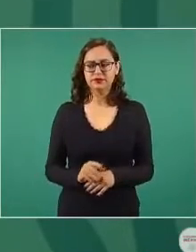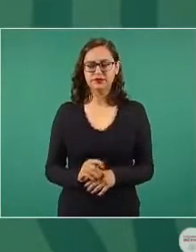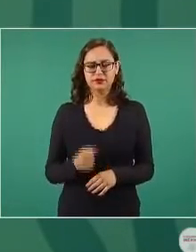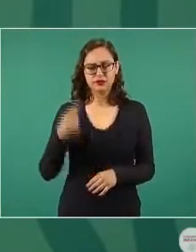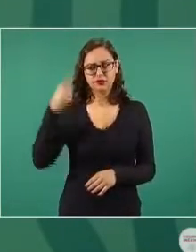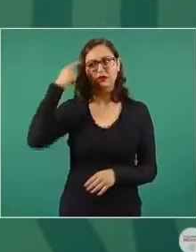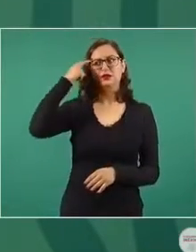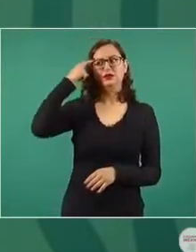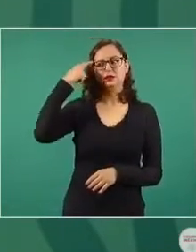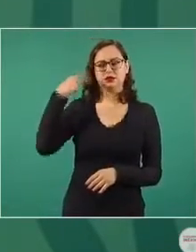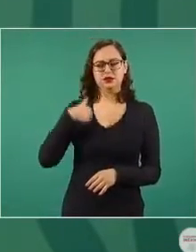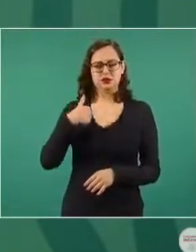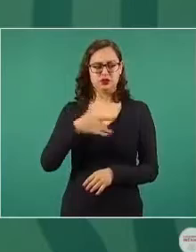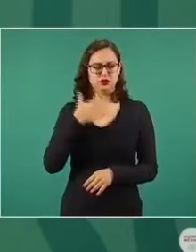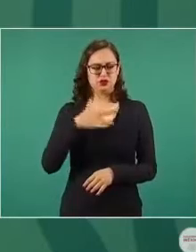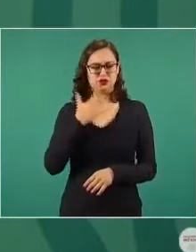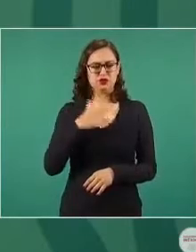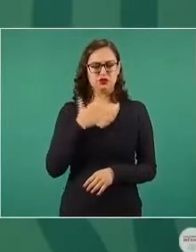no estaríamos